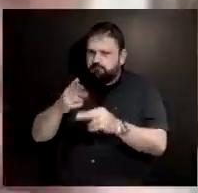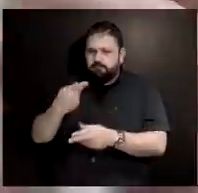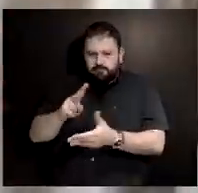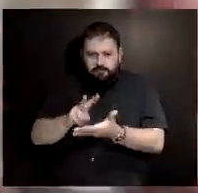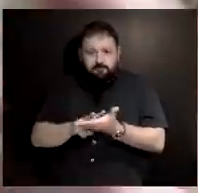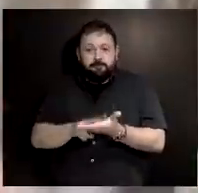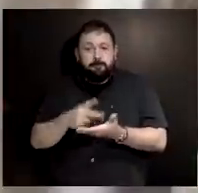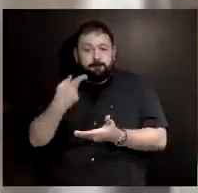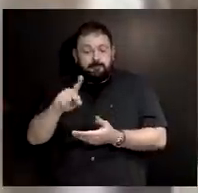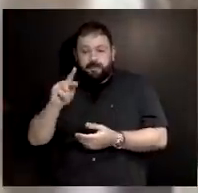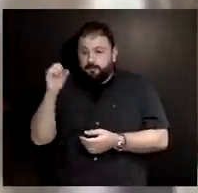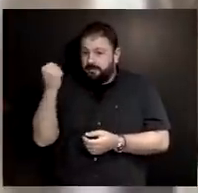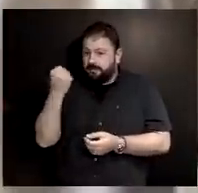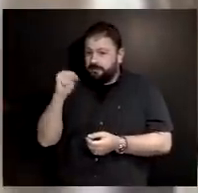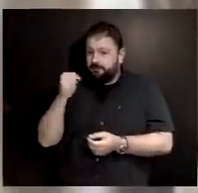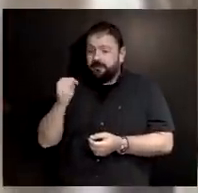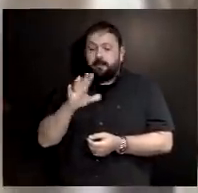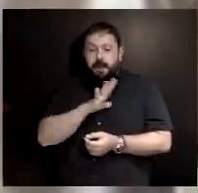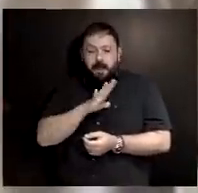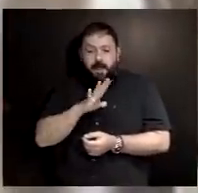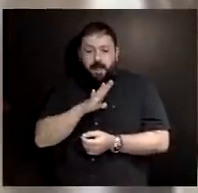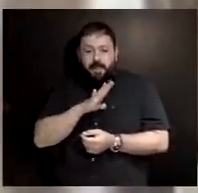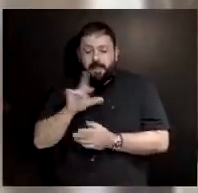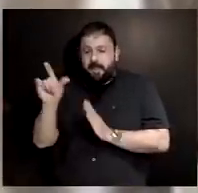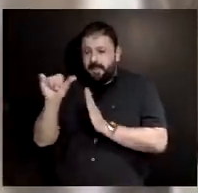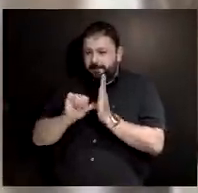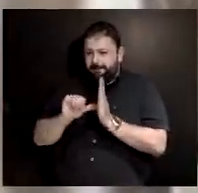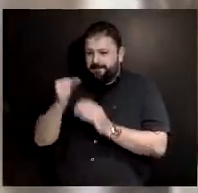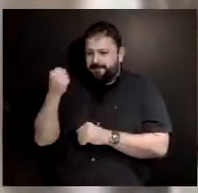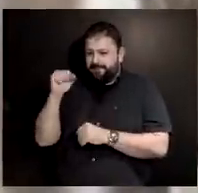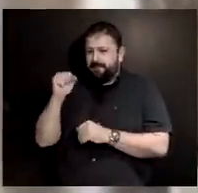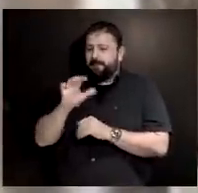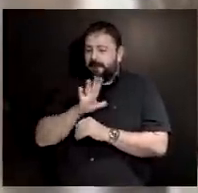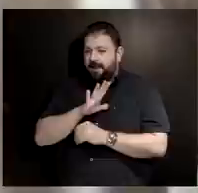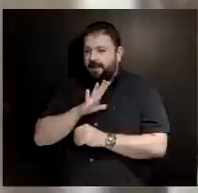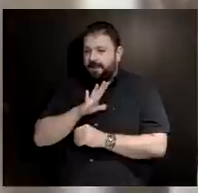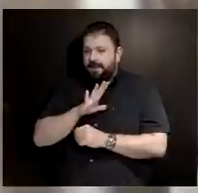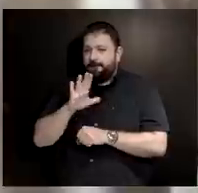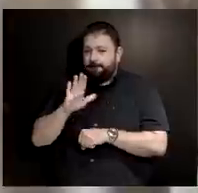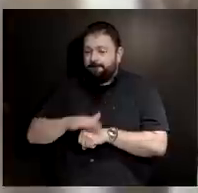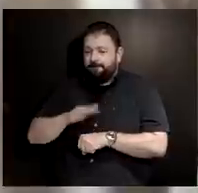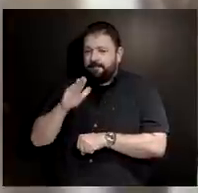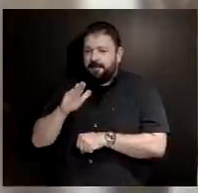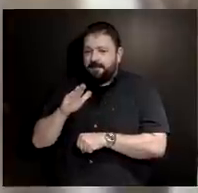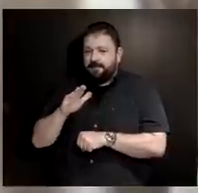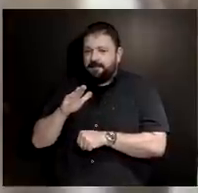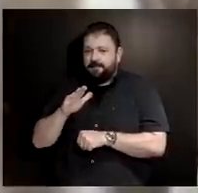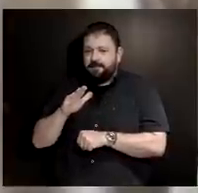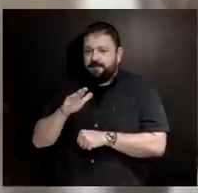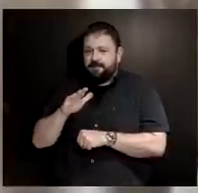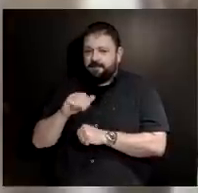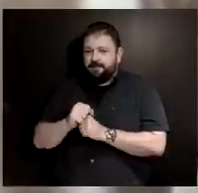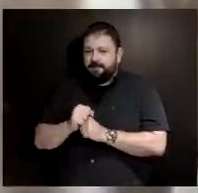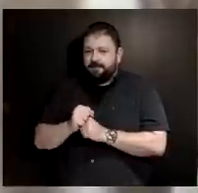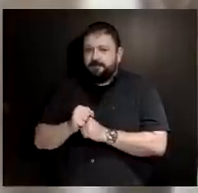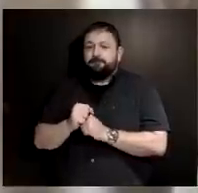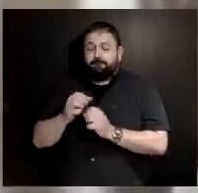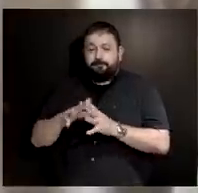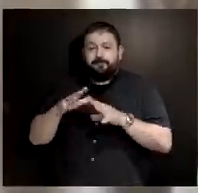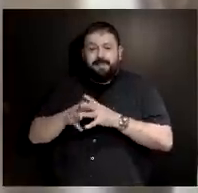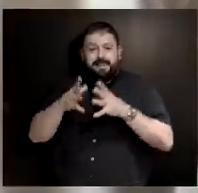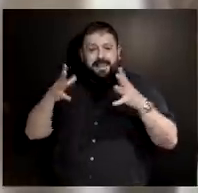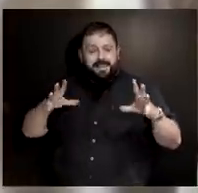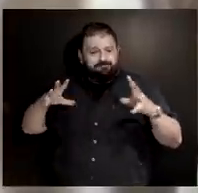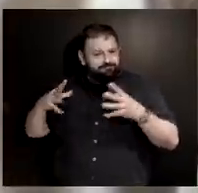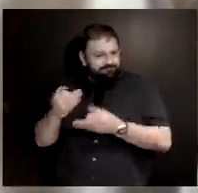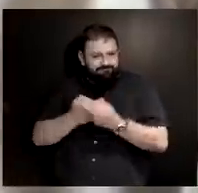para septiembre haya más probabilidades, por supuesto, de estar en gran conjunto en